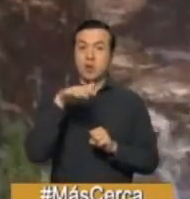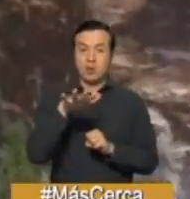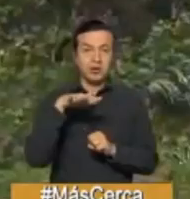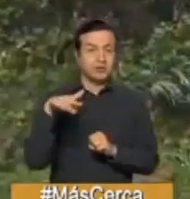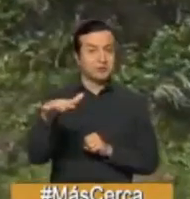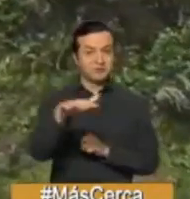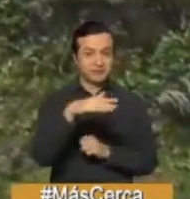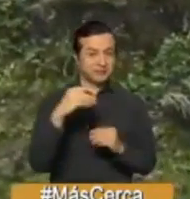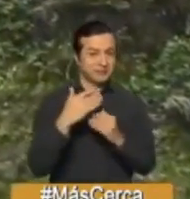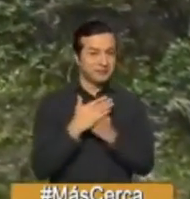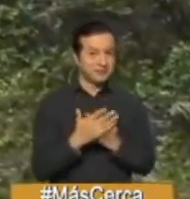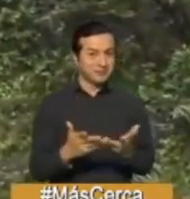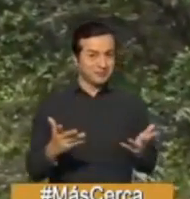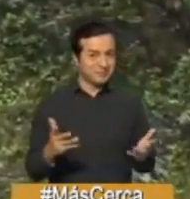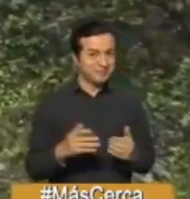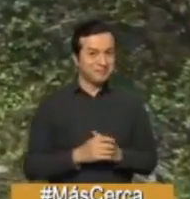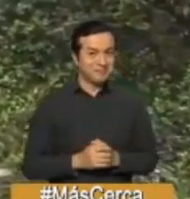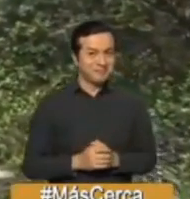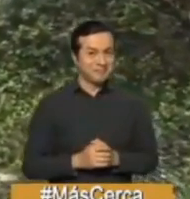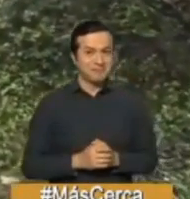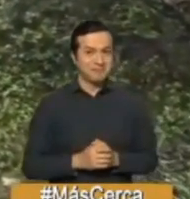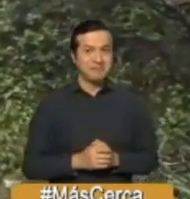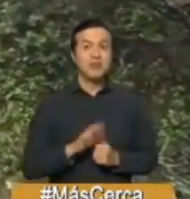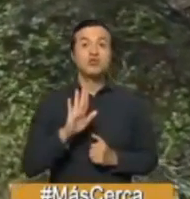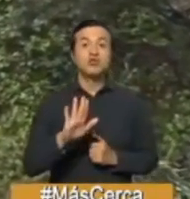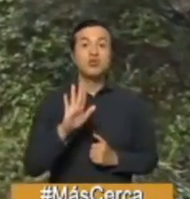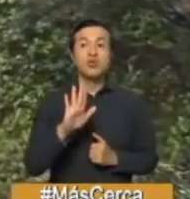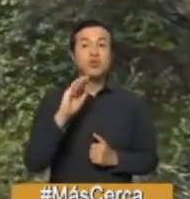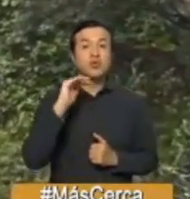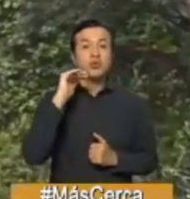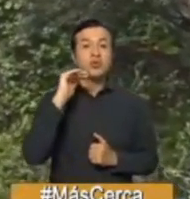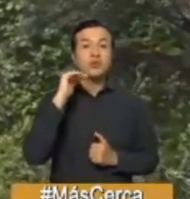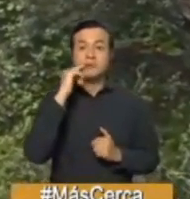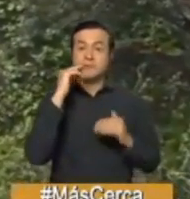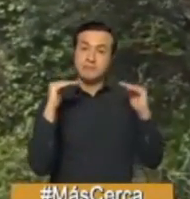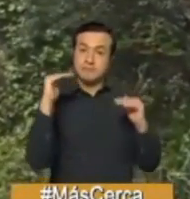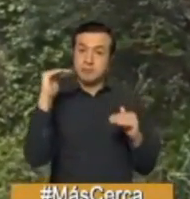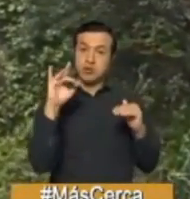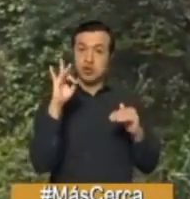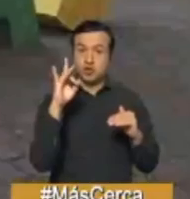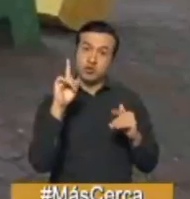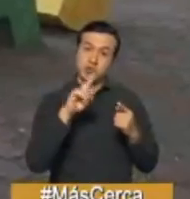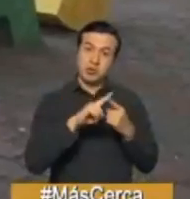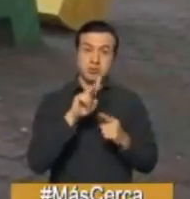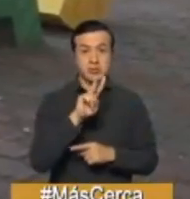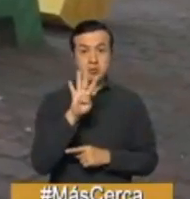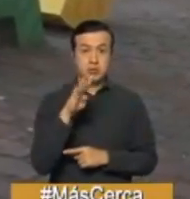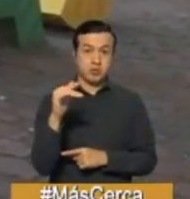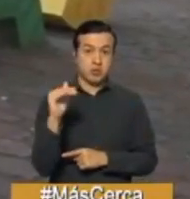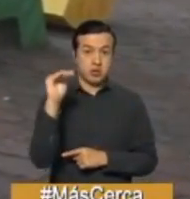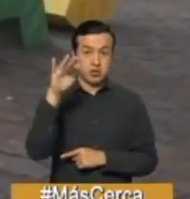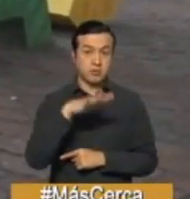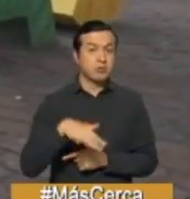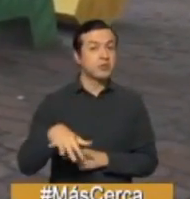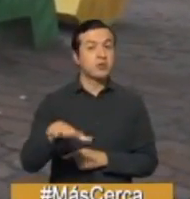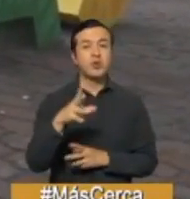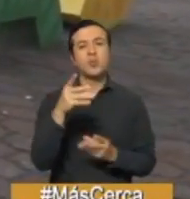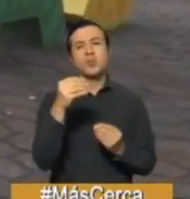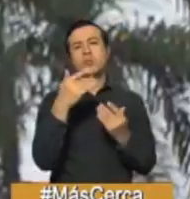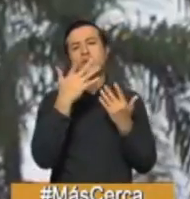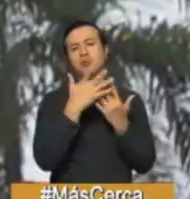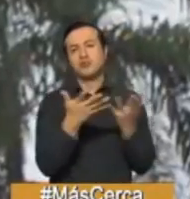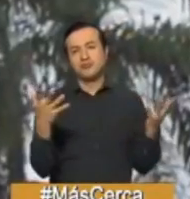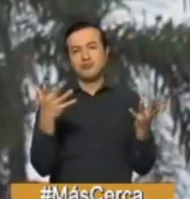mar. Su temperatura oscila entre los 18 y 24 grados y se identifica en una variedad